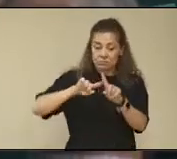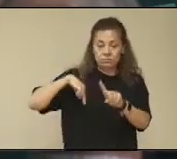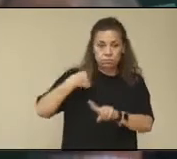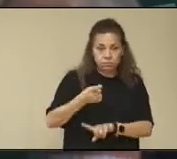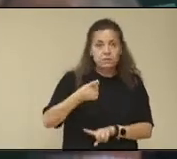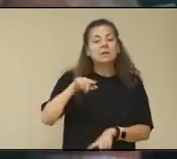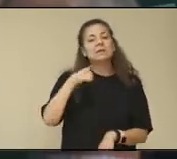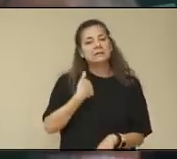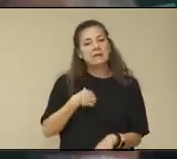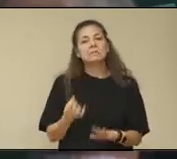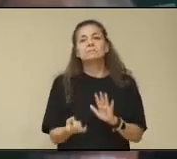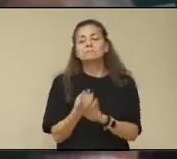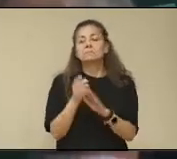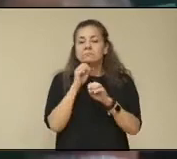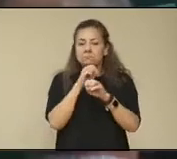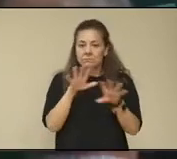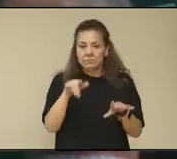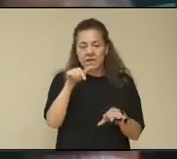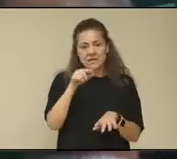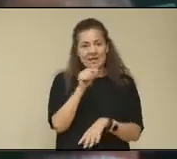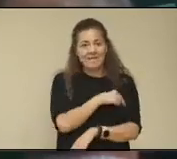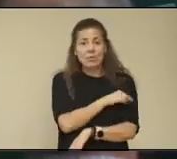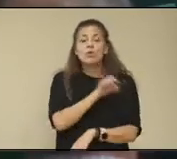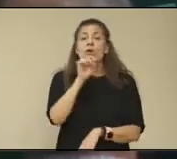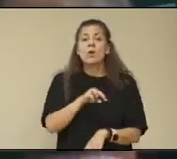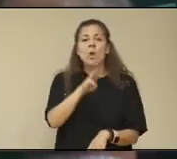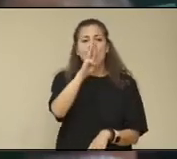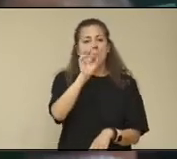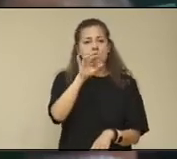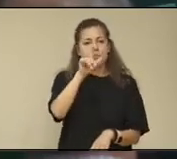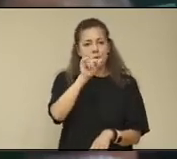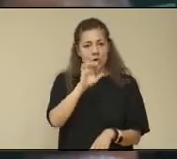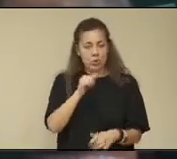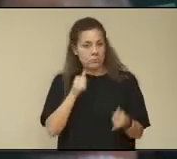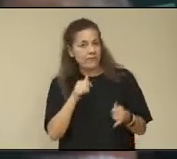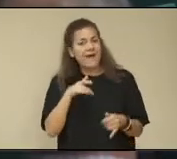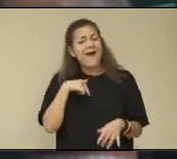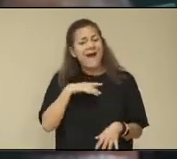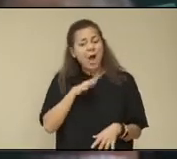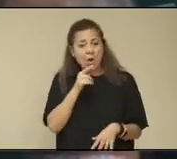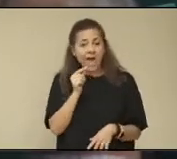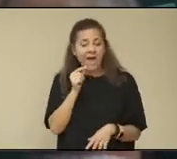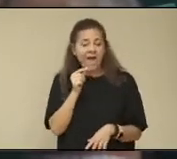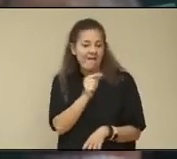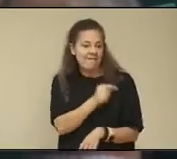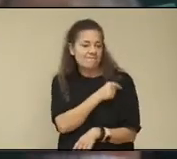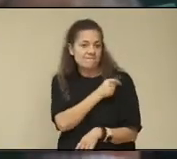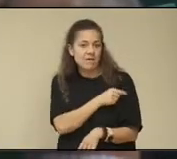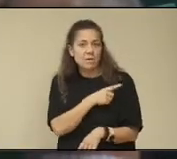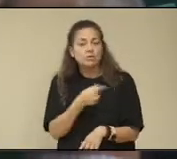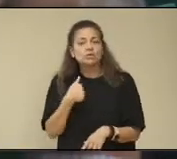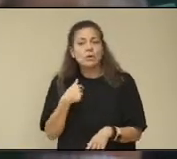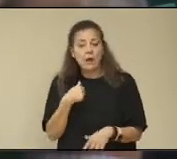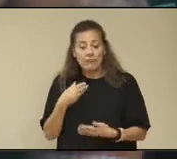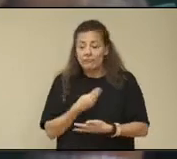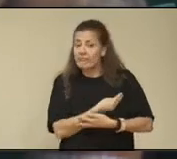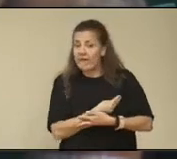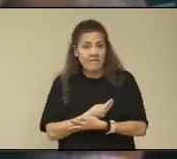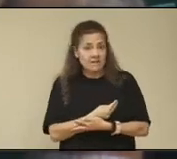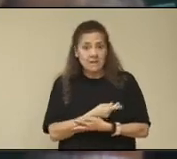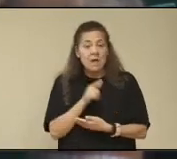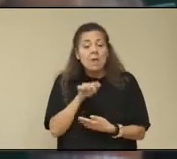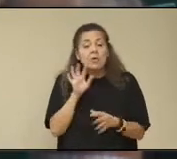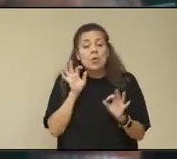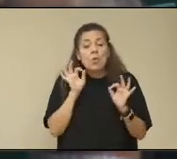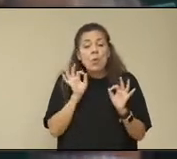poder hacer la distribución de la vacuna, que es lo que se hizo con polio. Polio, ahora vacunamos con la inactivada a nuestros bebés, pero fue